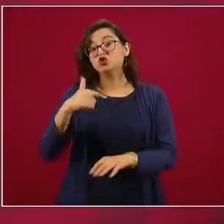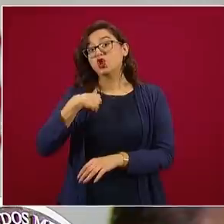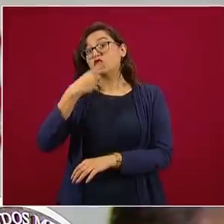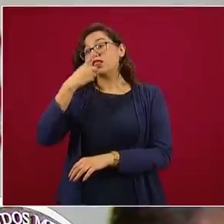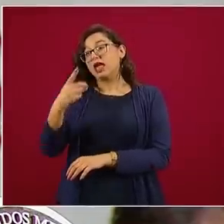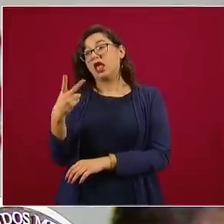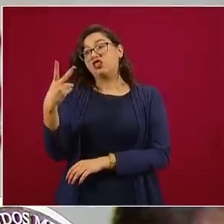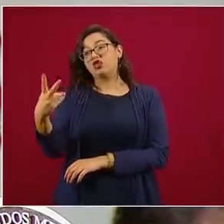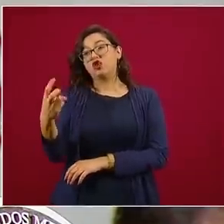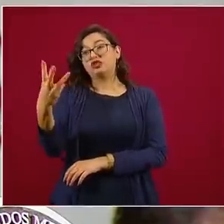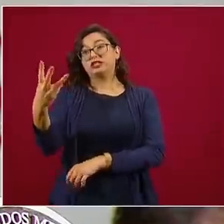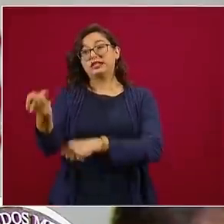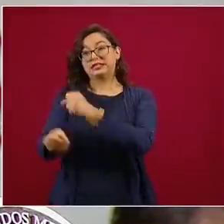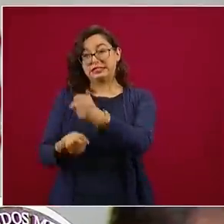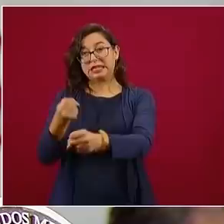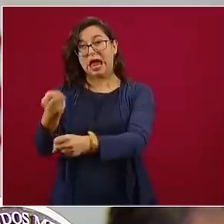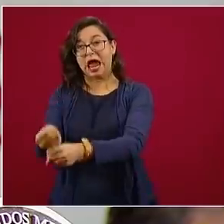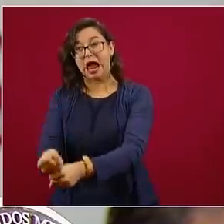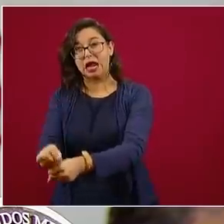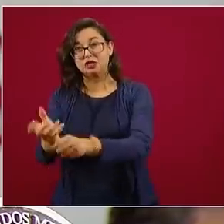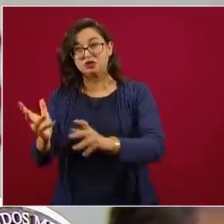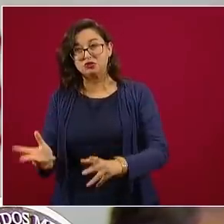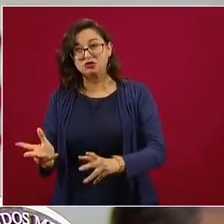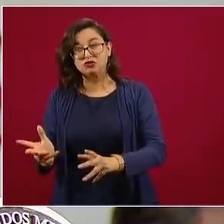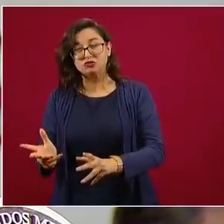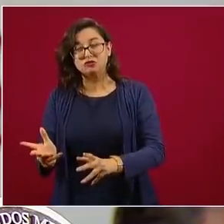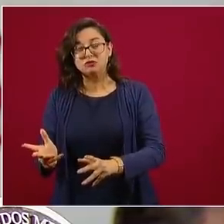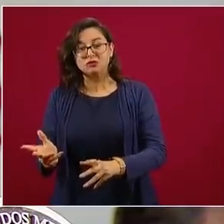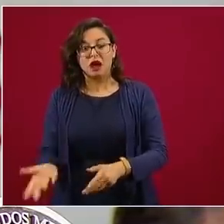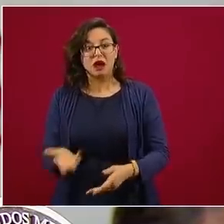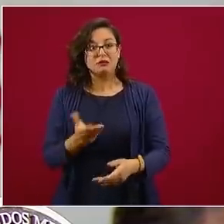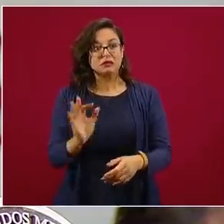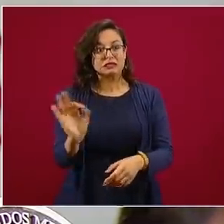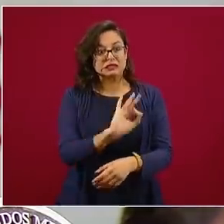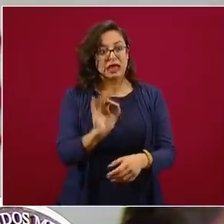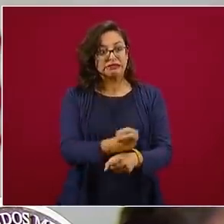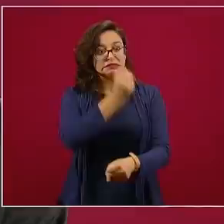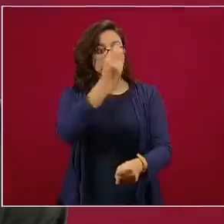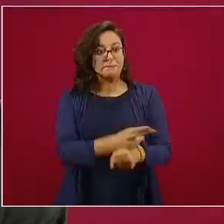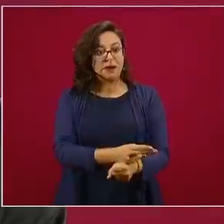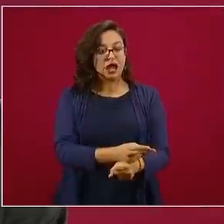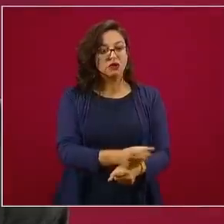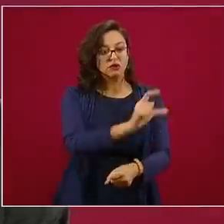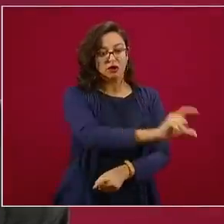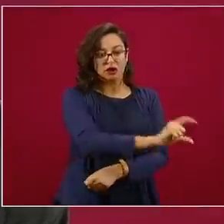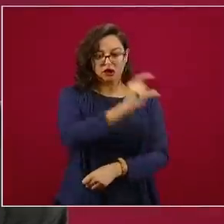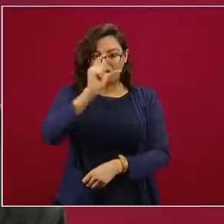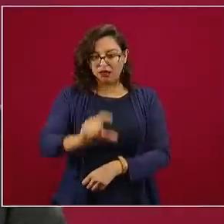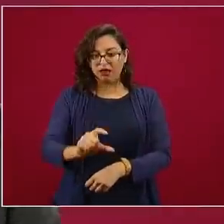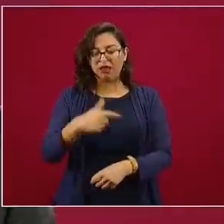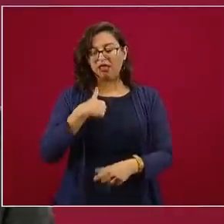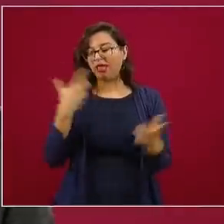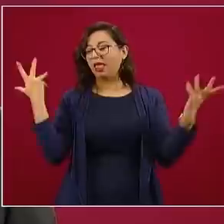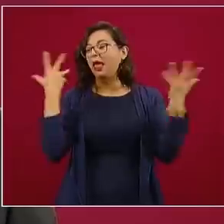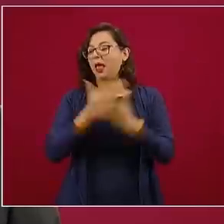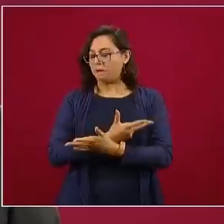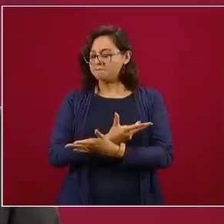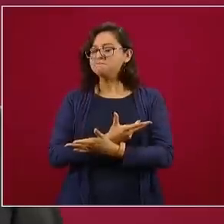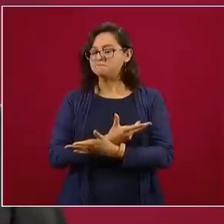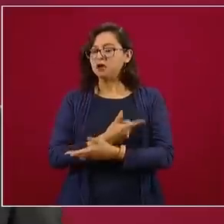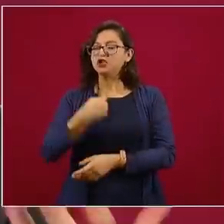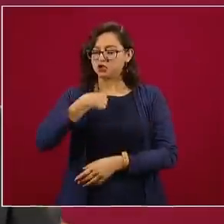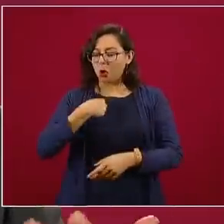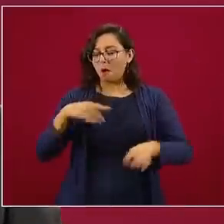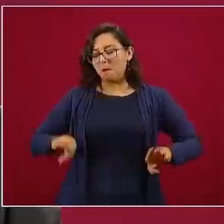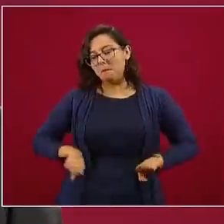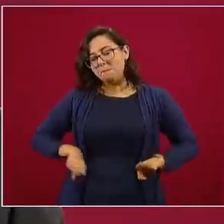expectativa, reconoceré que no era yo tan optimista. Cuanto antes llegue, mejor. Cuanto antes llegue, mejor. Como ya se ha dicho, la expectativa